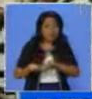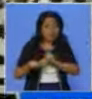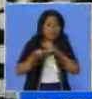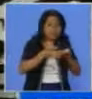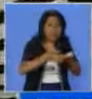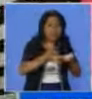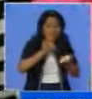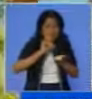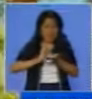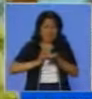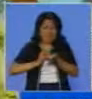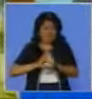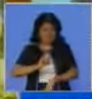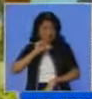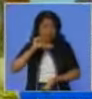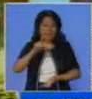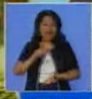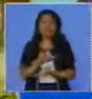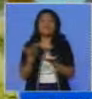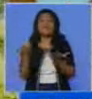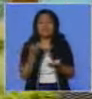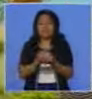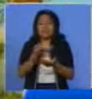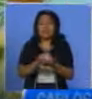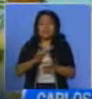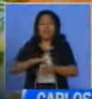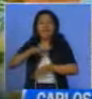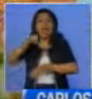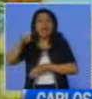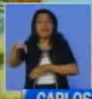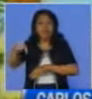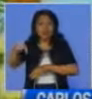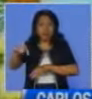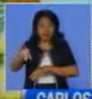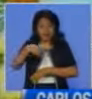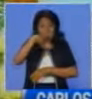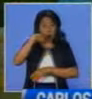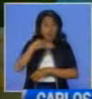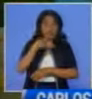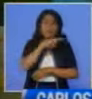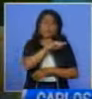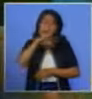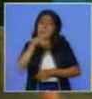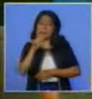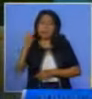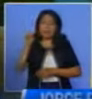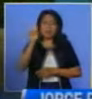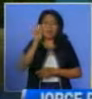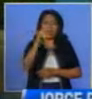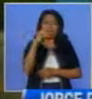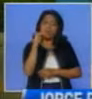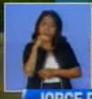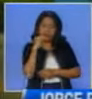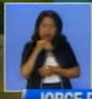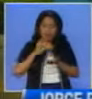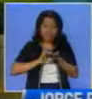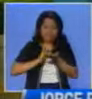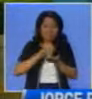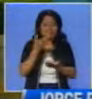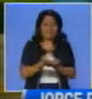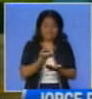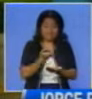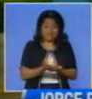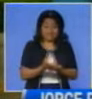los mandan a comprar afuera. ¿Cuánto tiene que gastar afuera en medicinas usted? Siquiera más de $100. Por segundo día vinimos a buscar